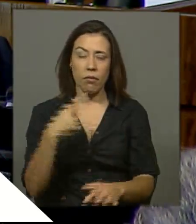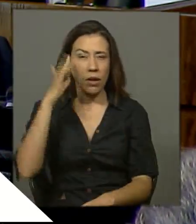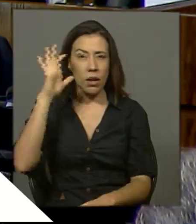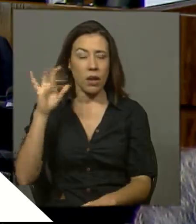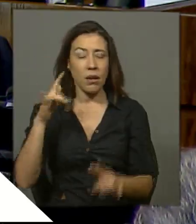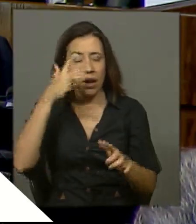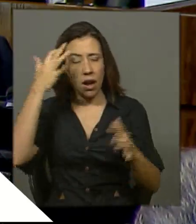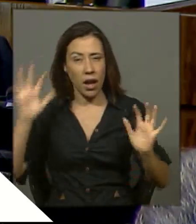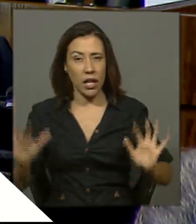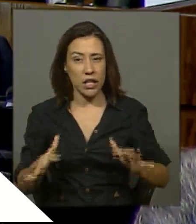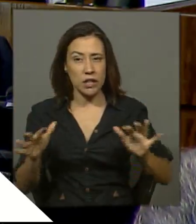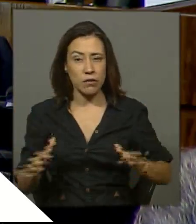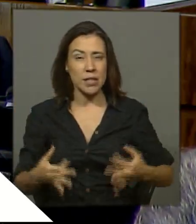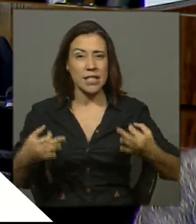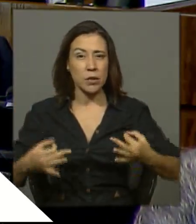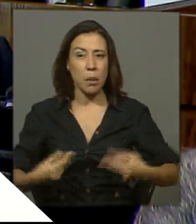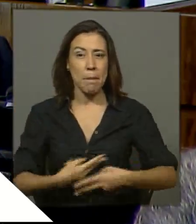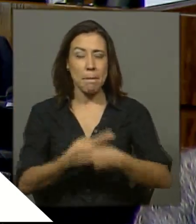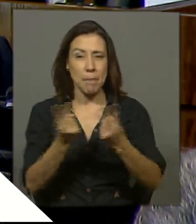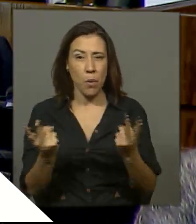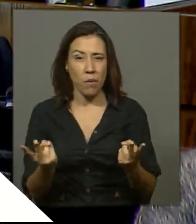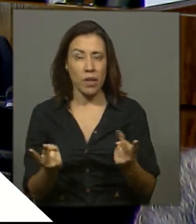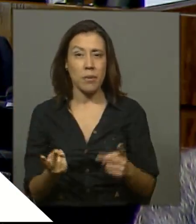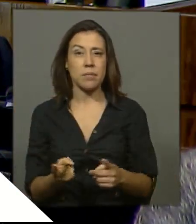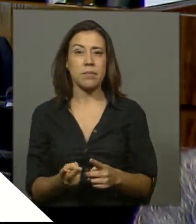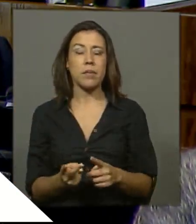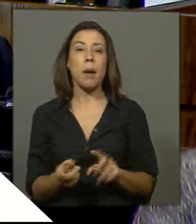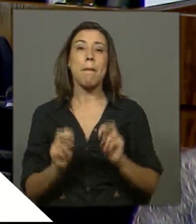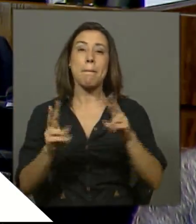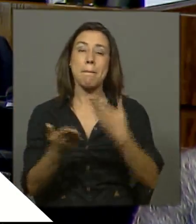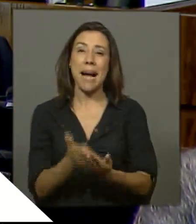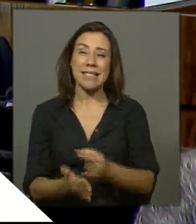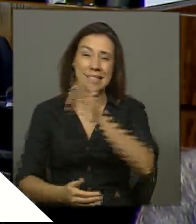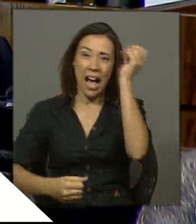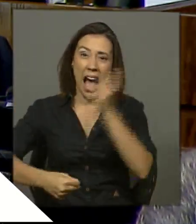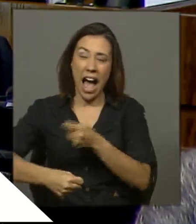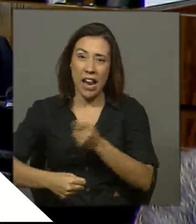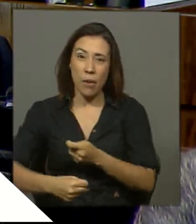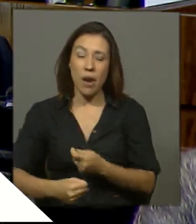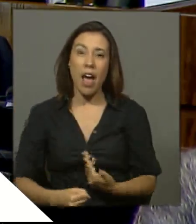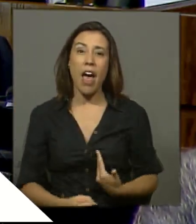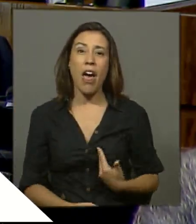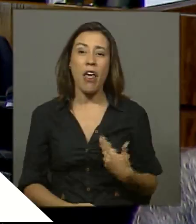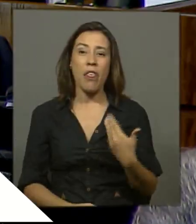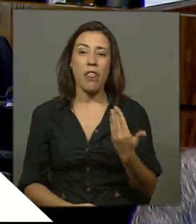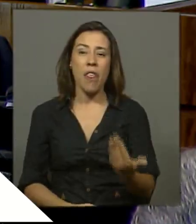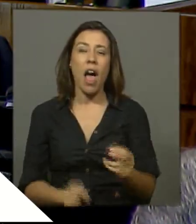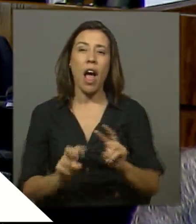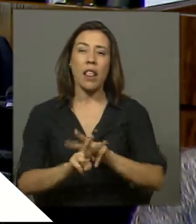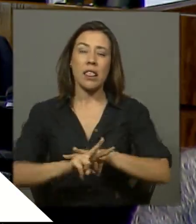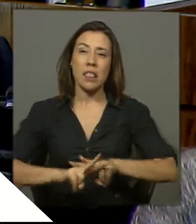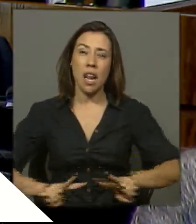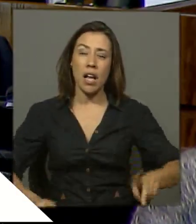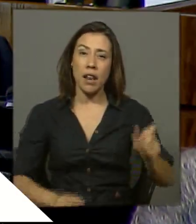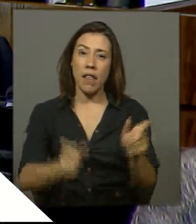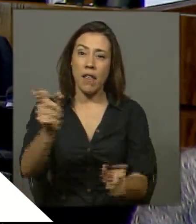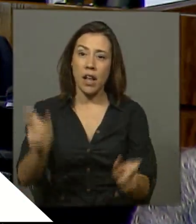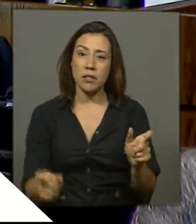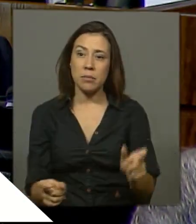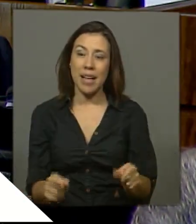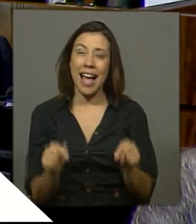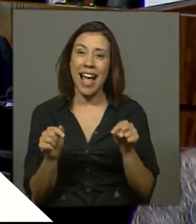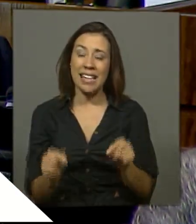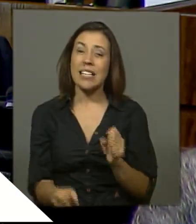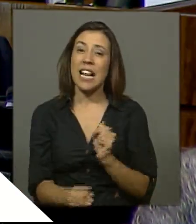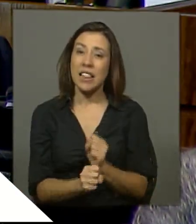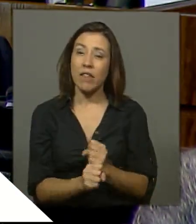aquí el esfuerzo por seguridad pública por pacificar la araucanía y por darle tranquilidad a la población es